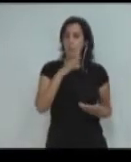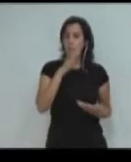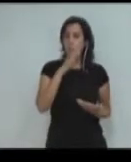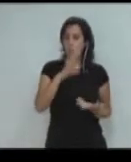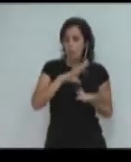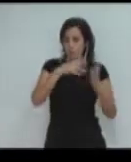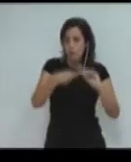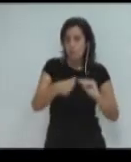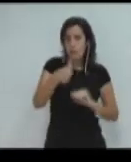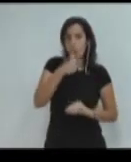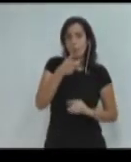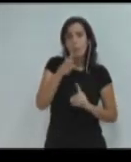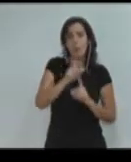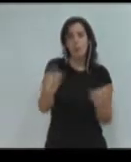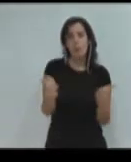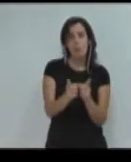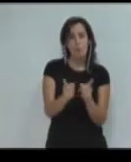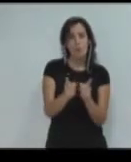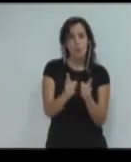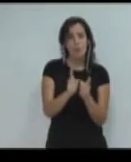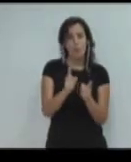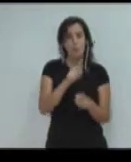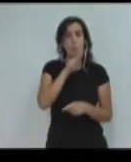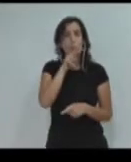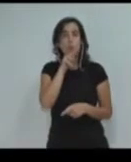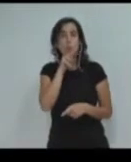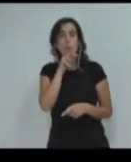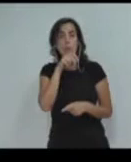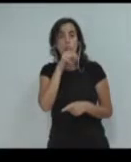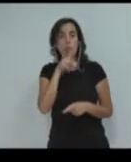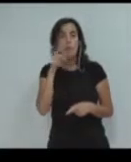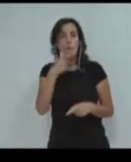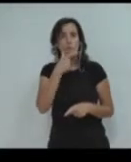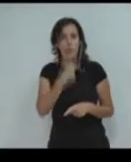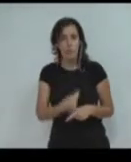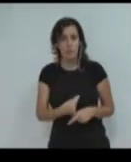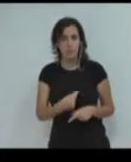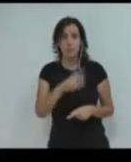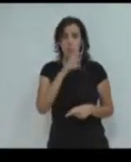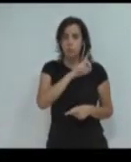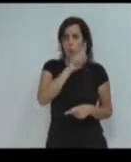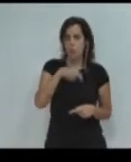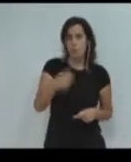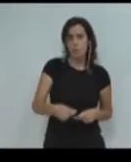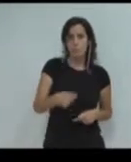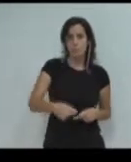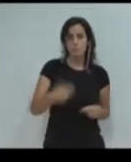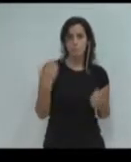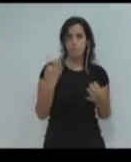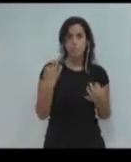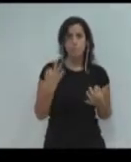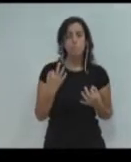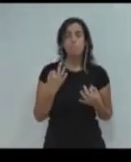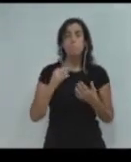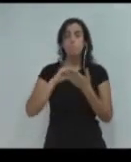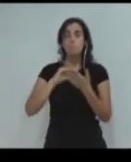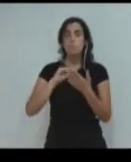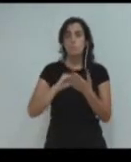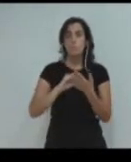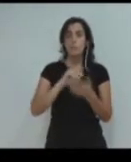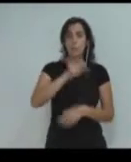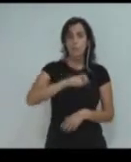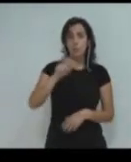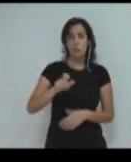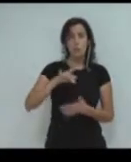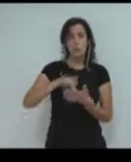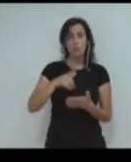que son palabras cortas, a que son de pronunciación fácil, porque hay una cuestión importante. Muchas veces las personas que